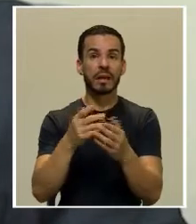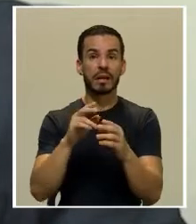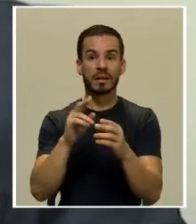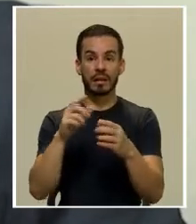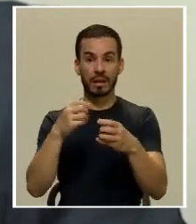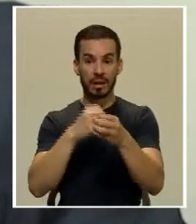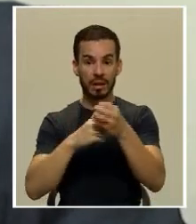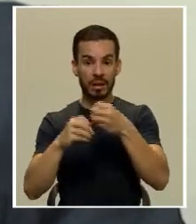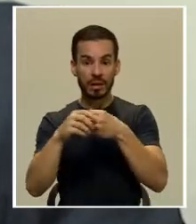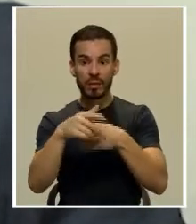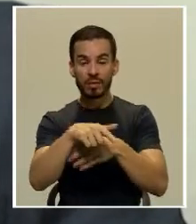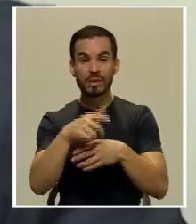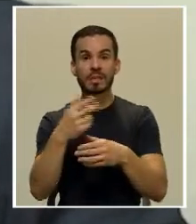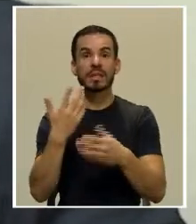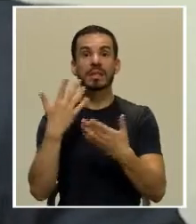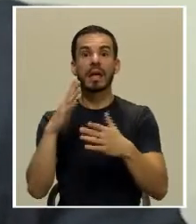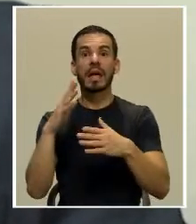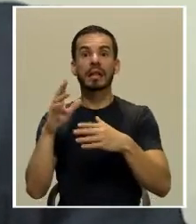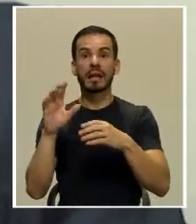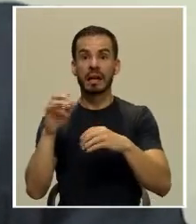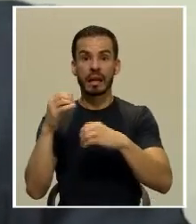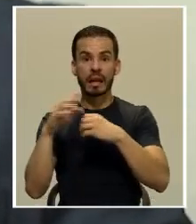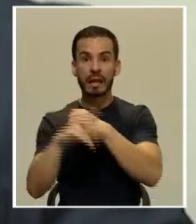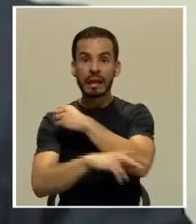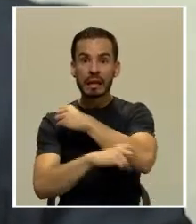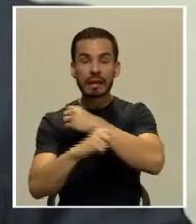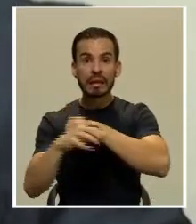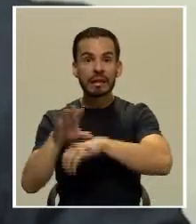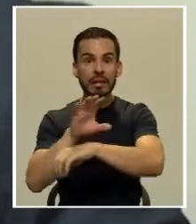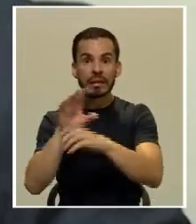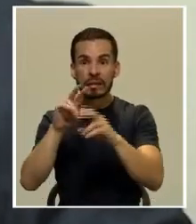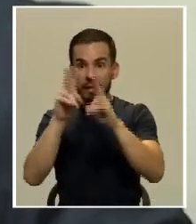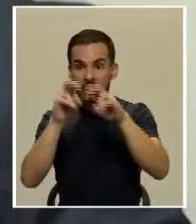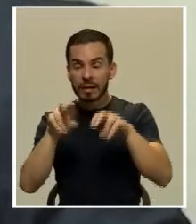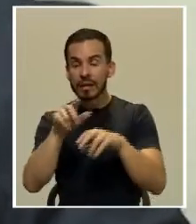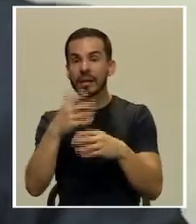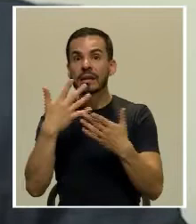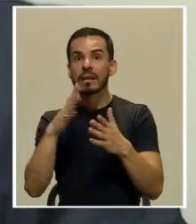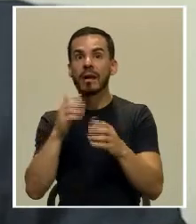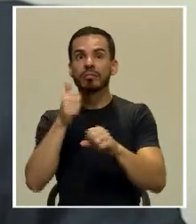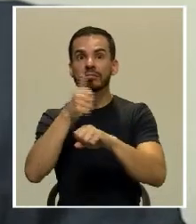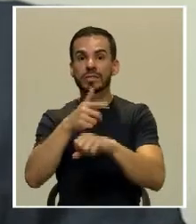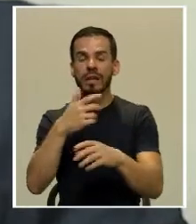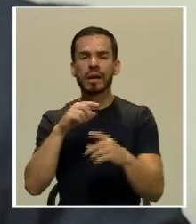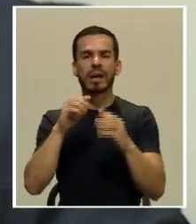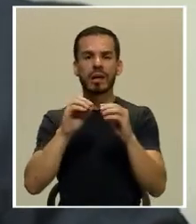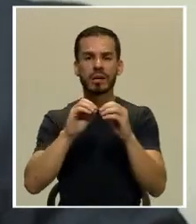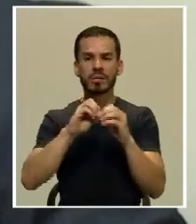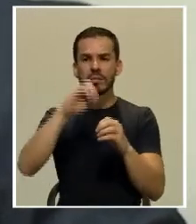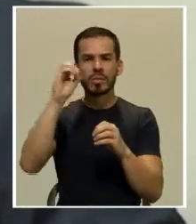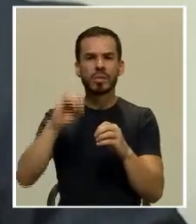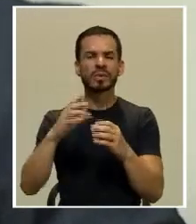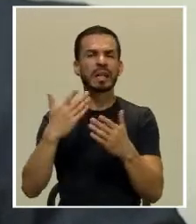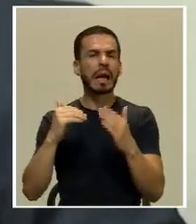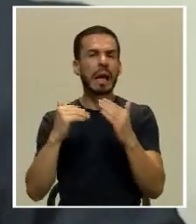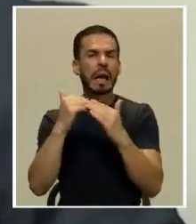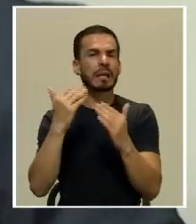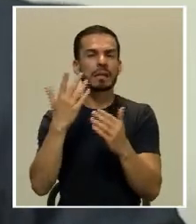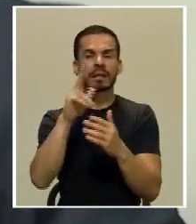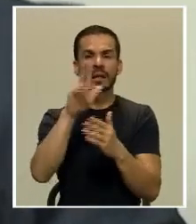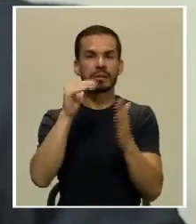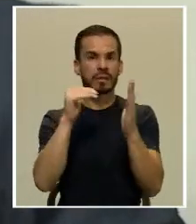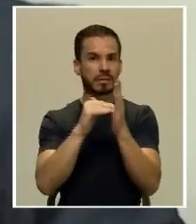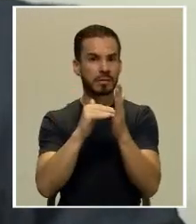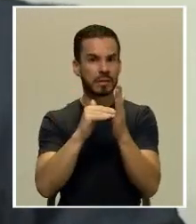la unidad o de la Fiscalía de Cibercrimen ya a punto de formarse, de ahí cerramos estadísticas que andaban casi por los